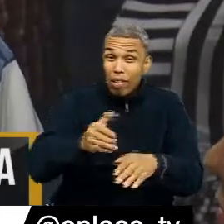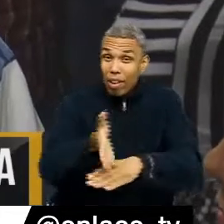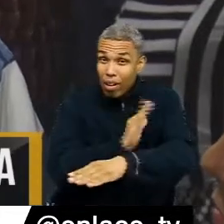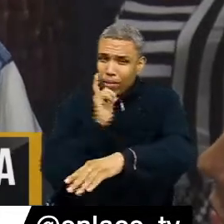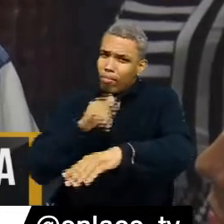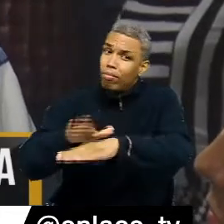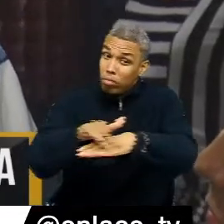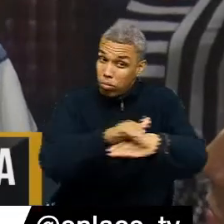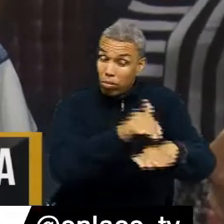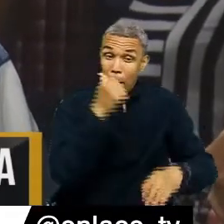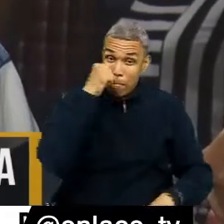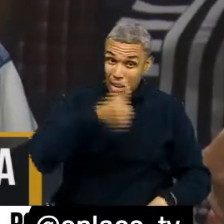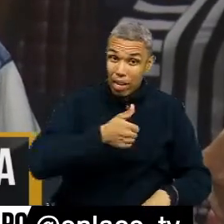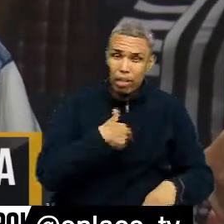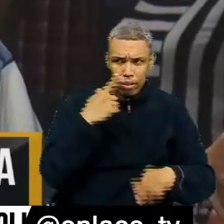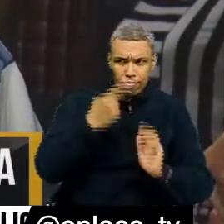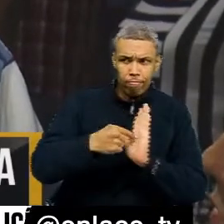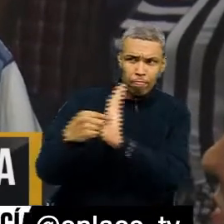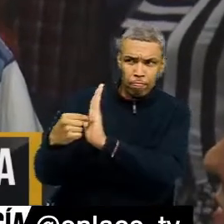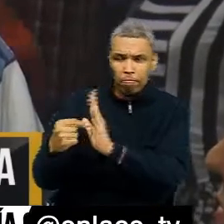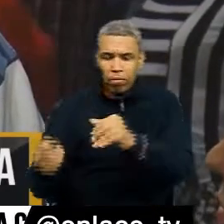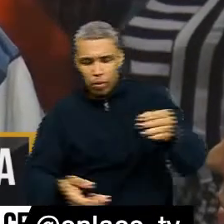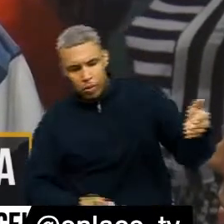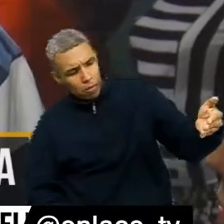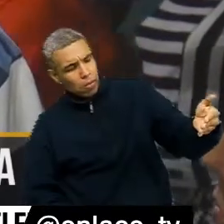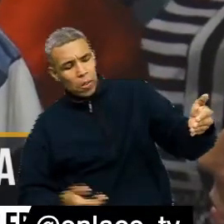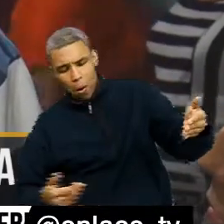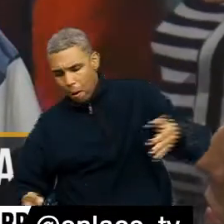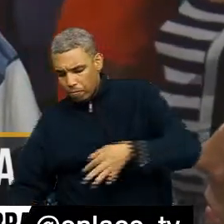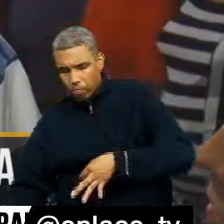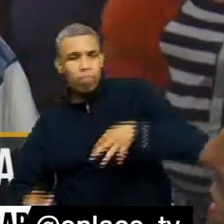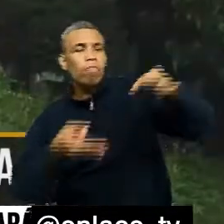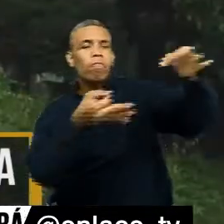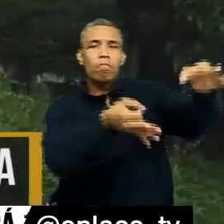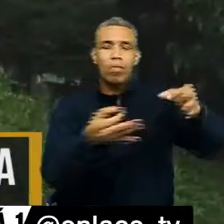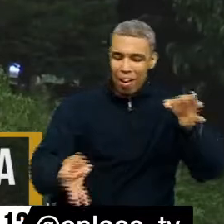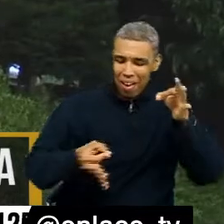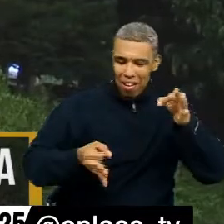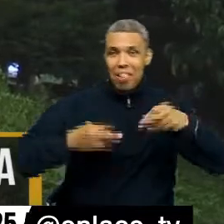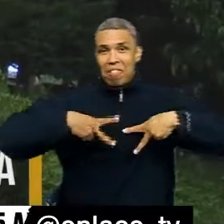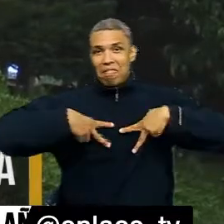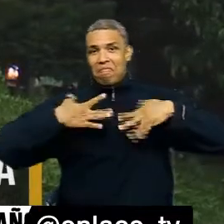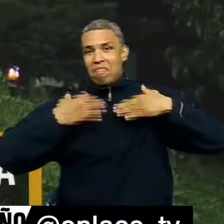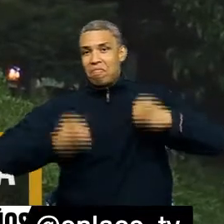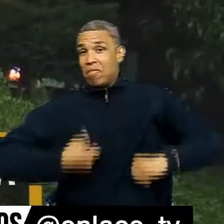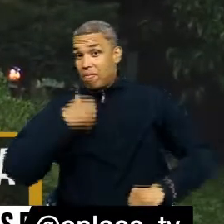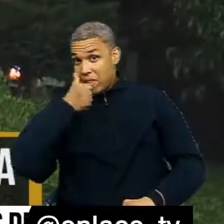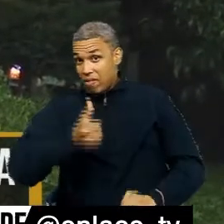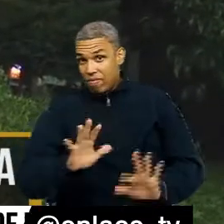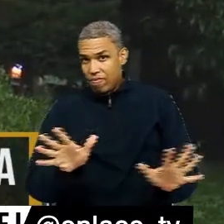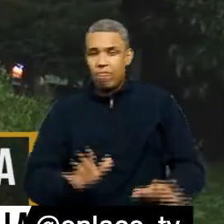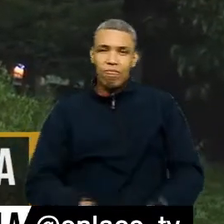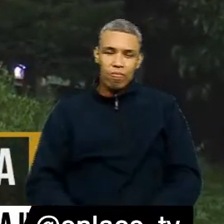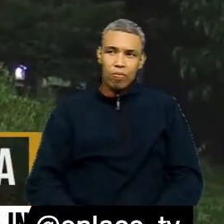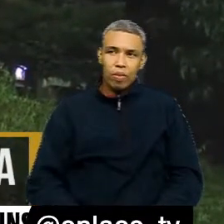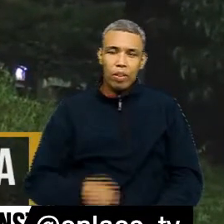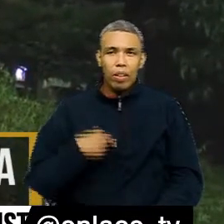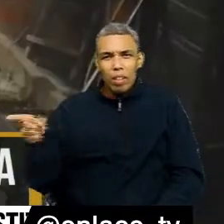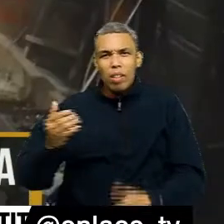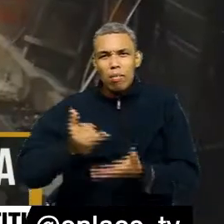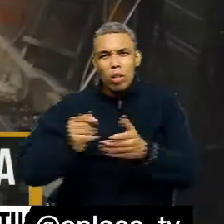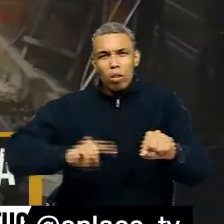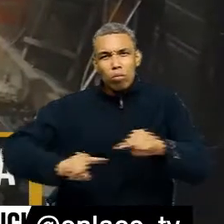la notificación para entregarle a cada uno su título debidamente registrado. El presidente de la Junta de Acción Comunal, José Luis Molina, mencionó que